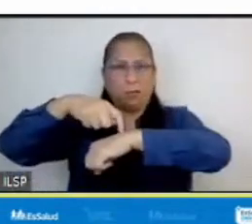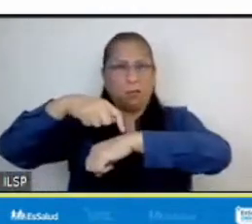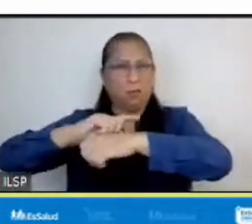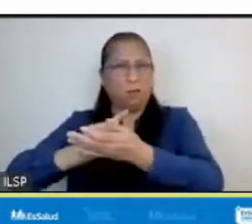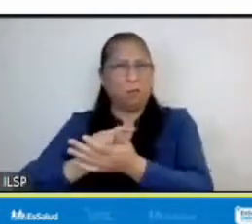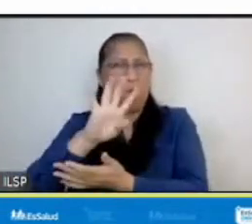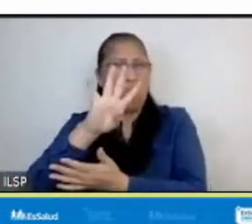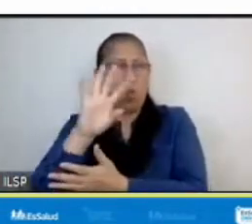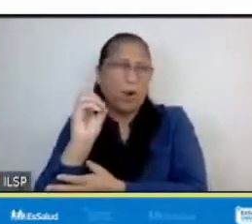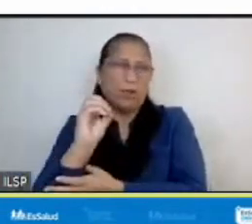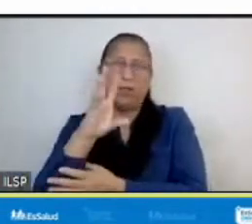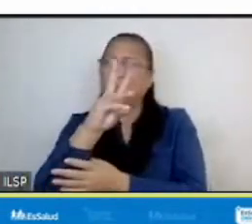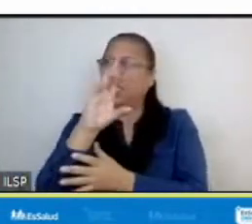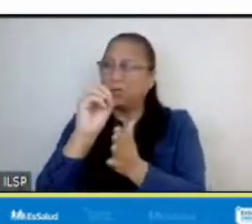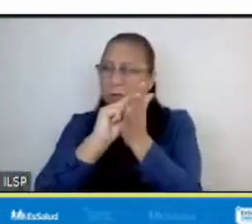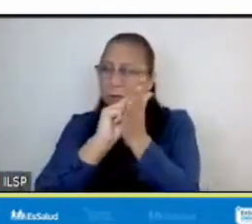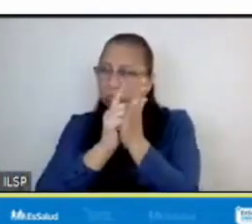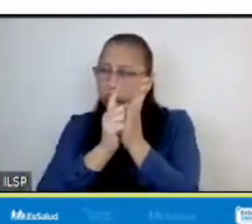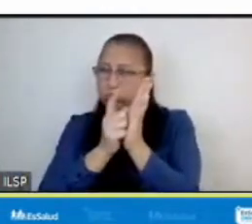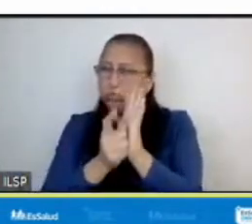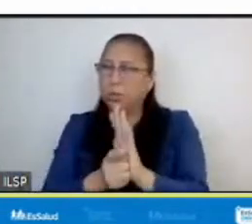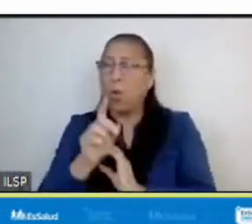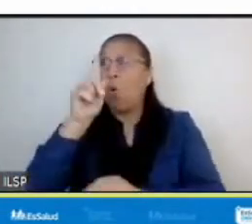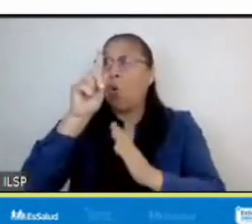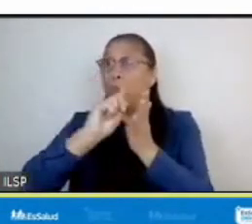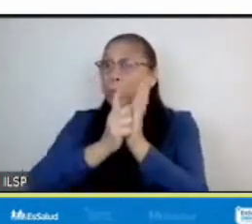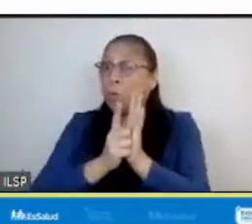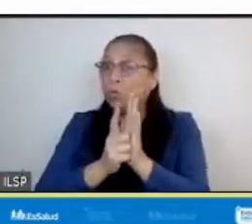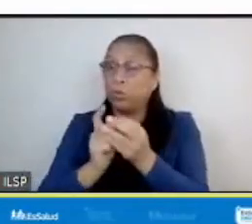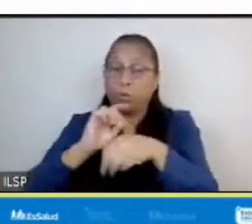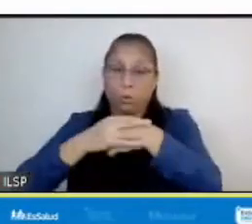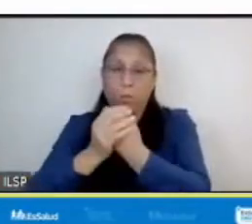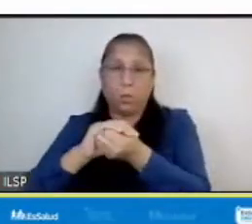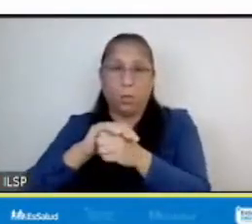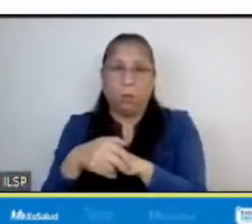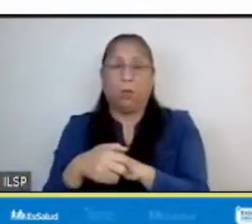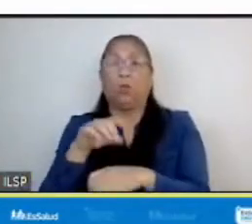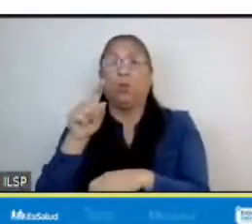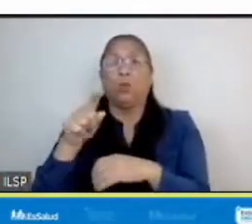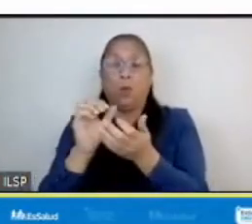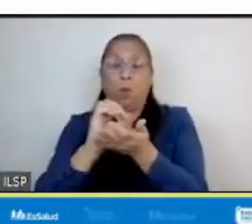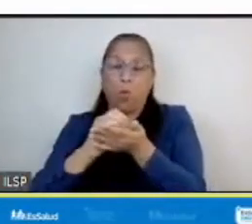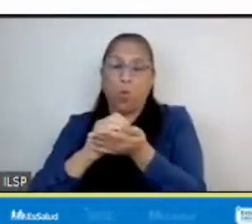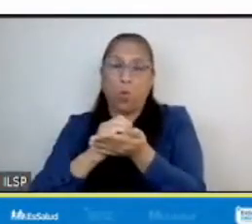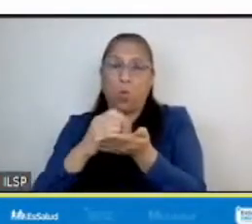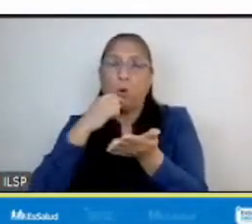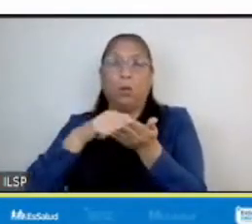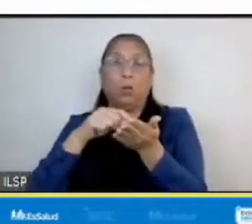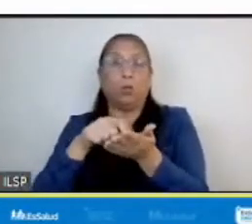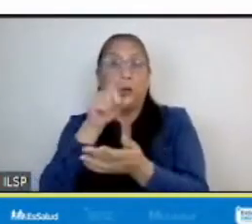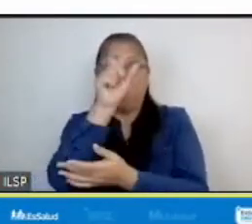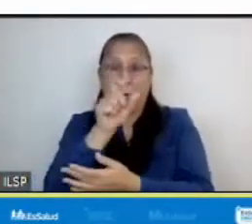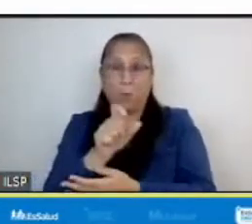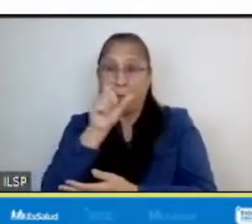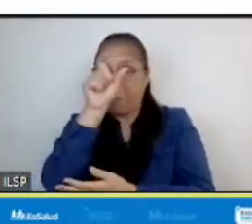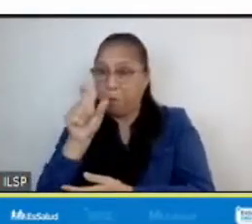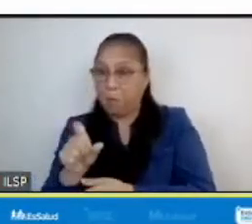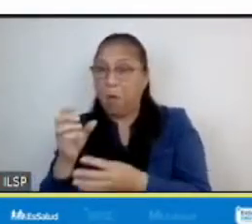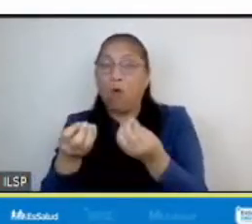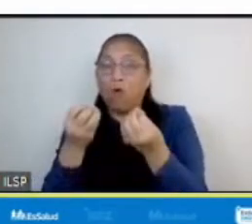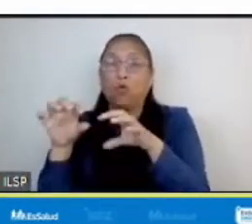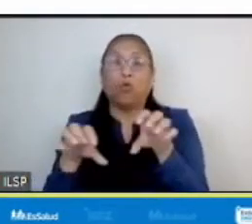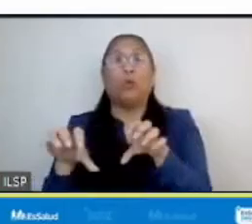a 60 segundos, a 40 segundos a un minuto de lavado. Entonces, cuando es con jabón, aquí hay un esquema de cual nos explica cómo hacerlo.